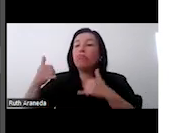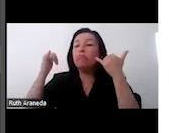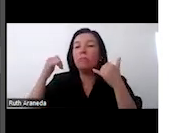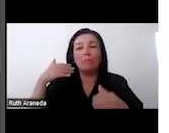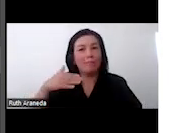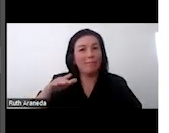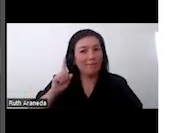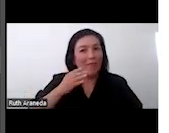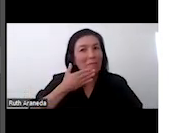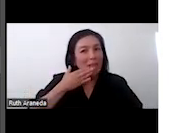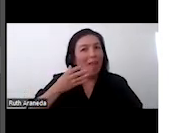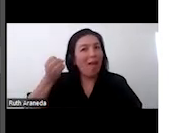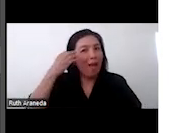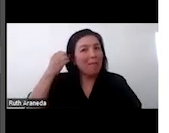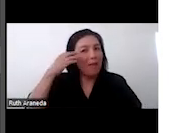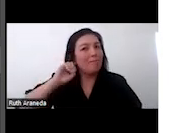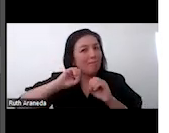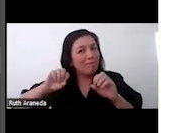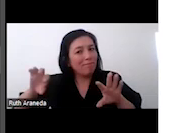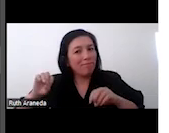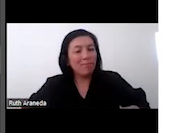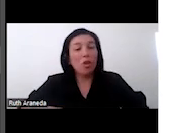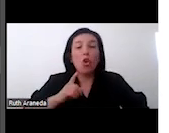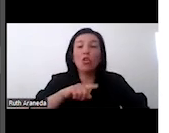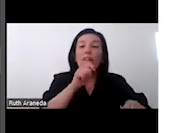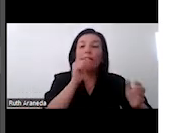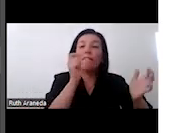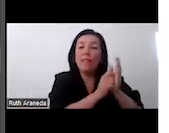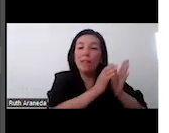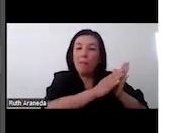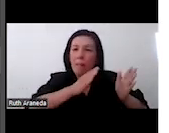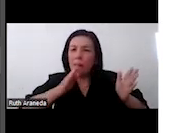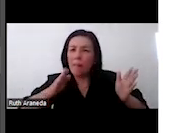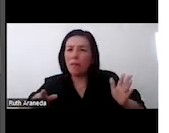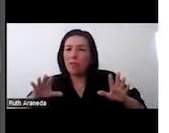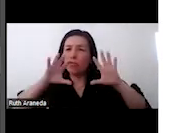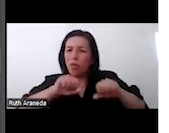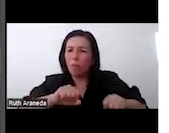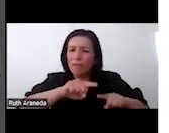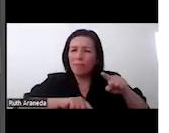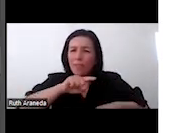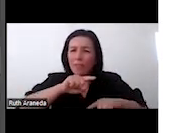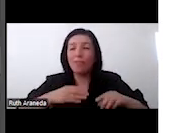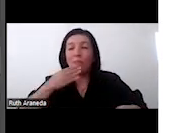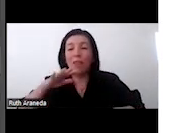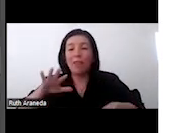Bueno, aquí hay una línea de tiempo de las problemáticas como toma de terreno, las actividades industriales que existen